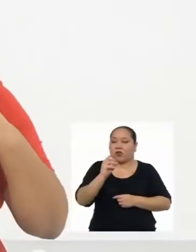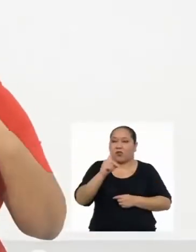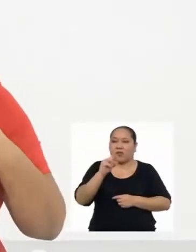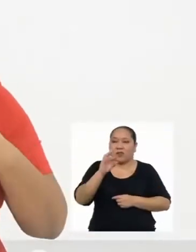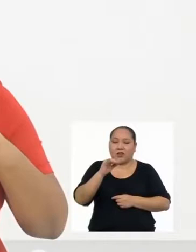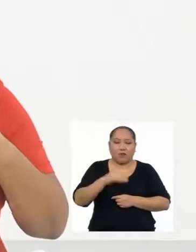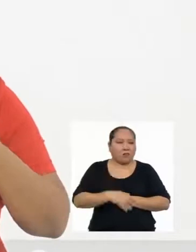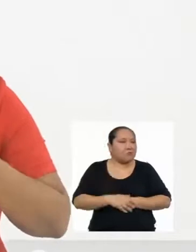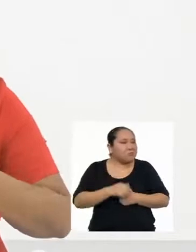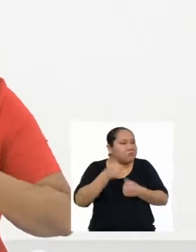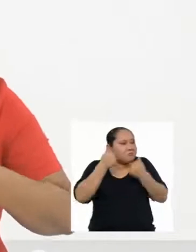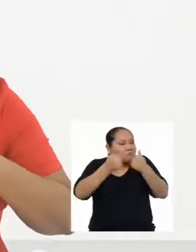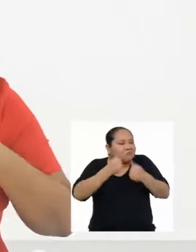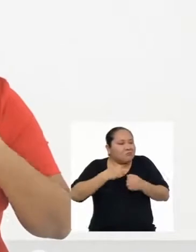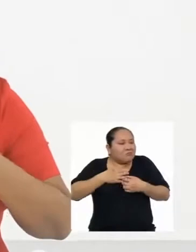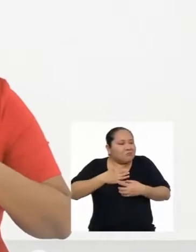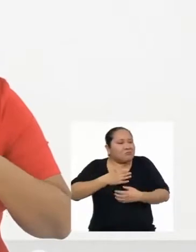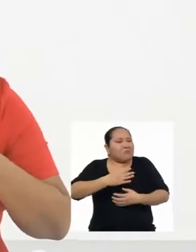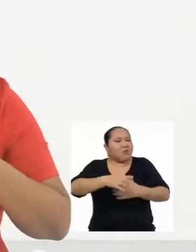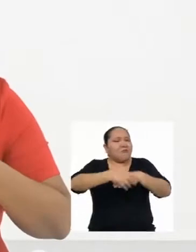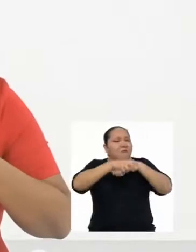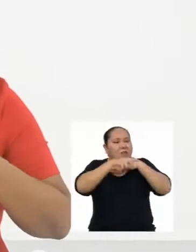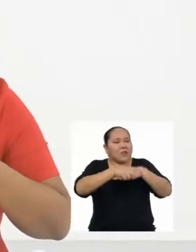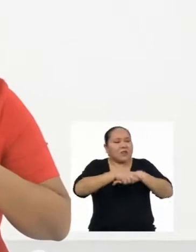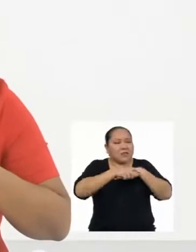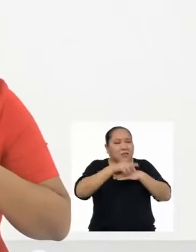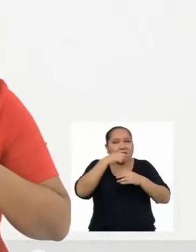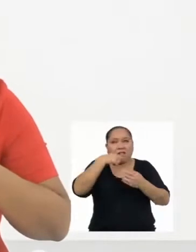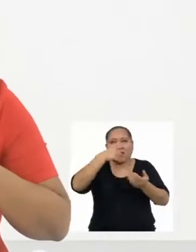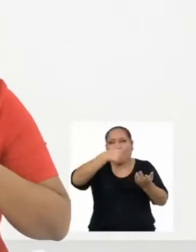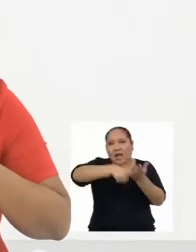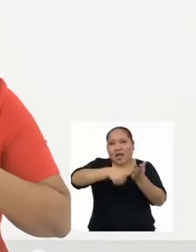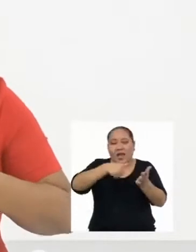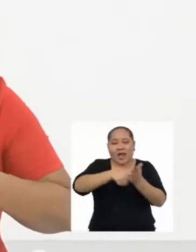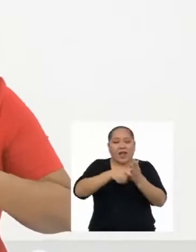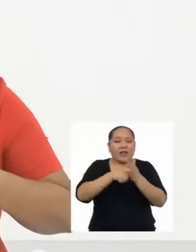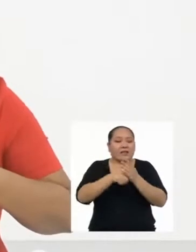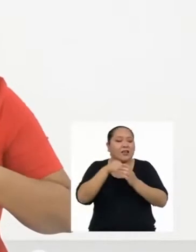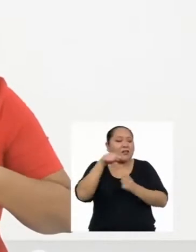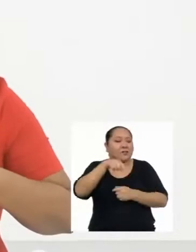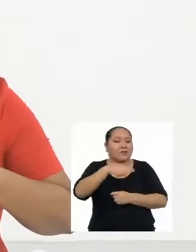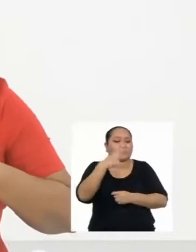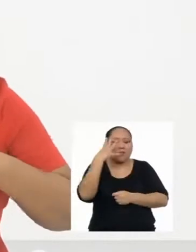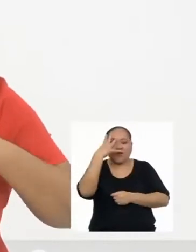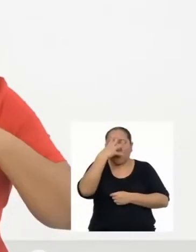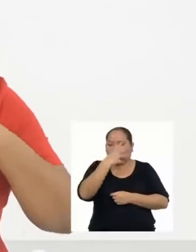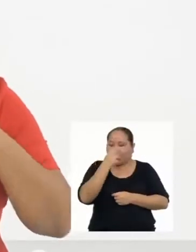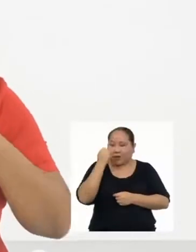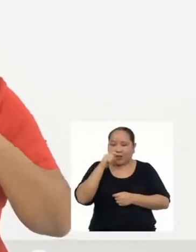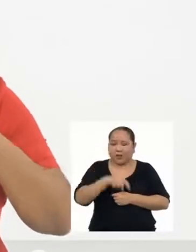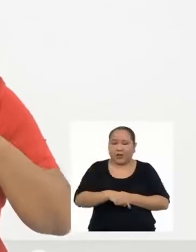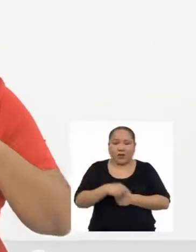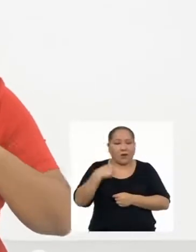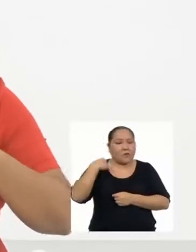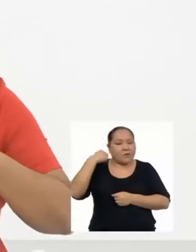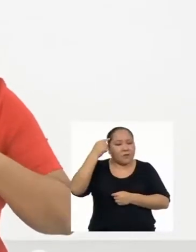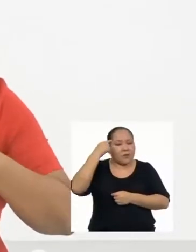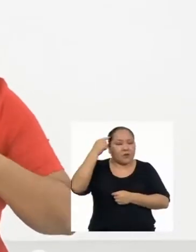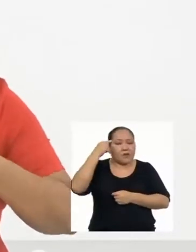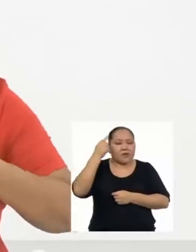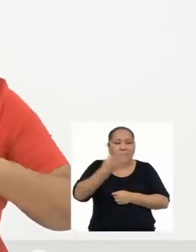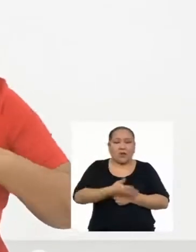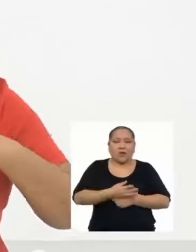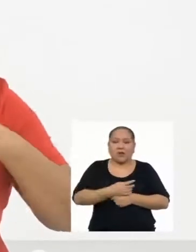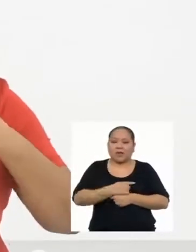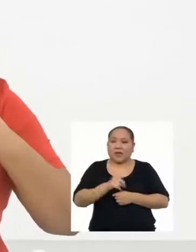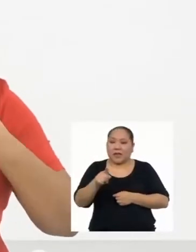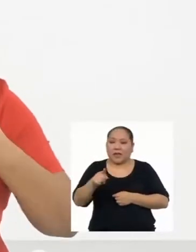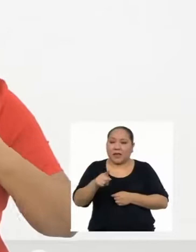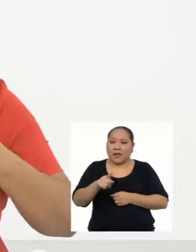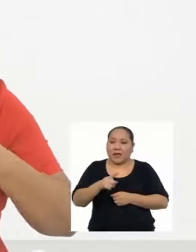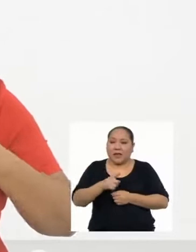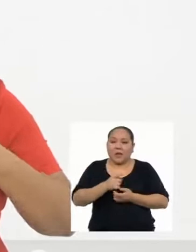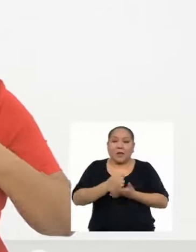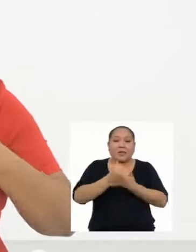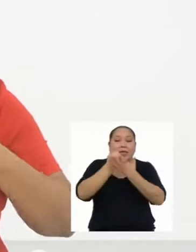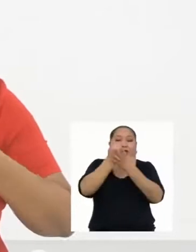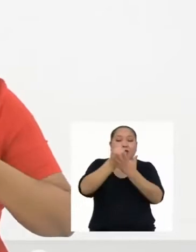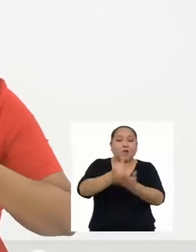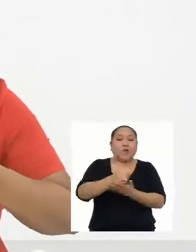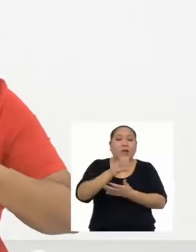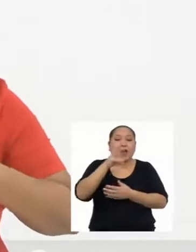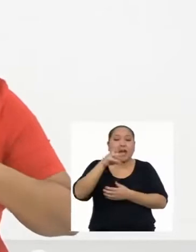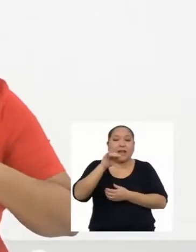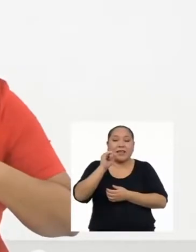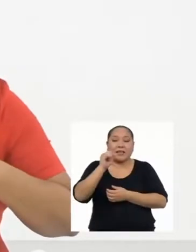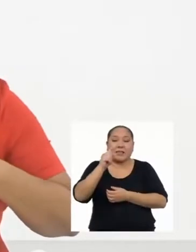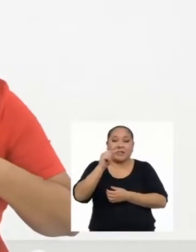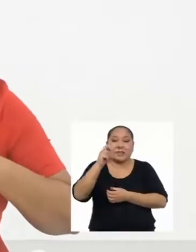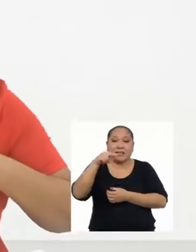Realmente te felicito. La carta te ha quedado muy bonita. Creo que vas a inspirar a que Cristina se anime a escribir su